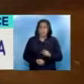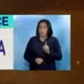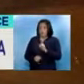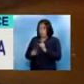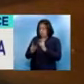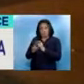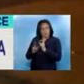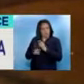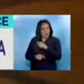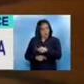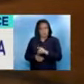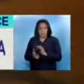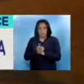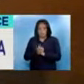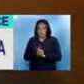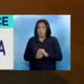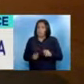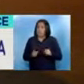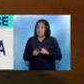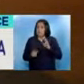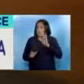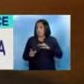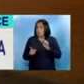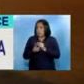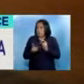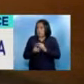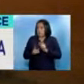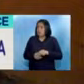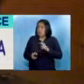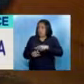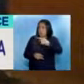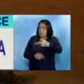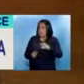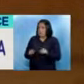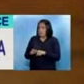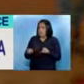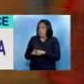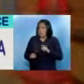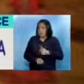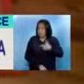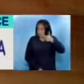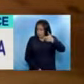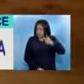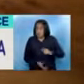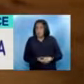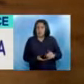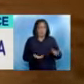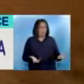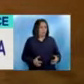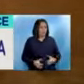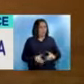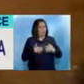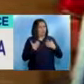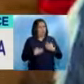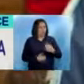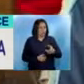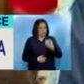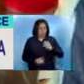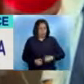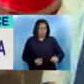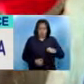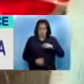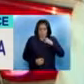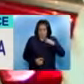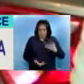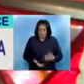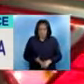El amigo de este abogado insultó además a una vecina a quien también le apuntaron con el arma, lo que generó la indignación de su hija, quien no